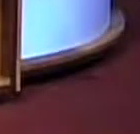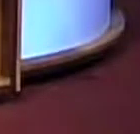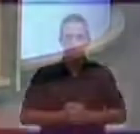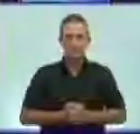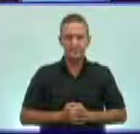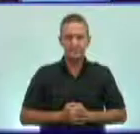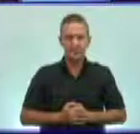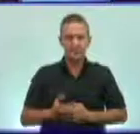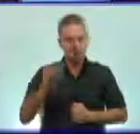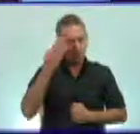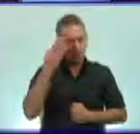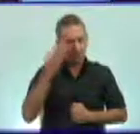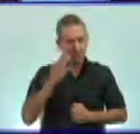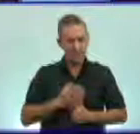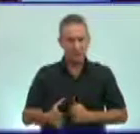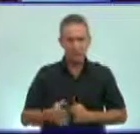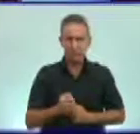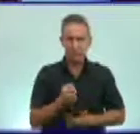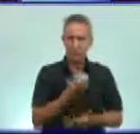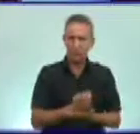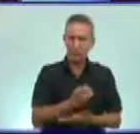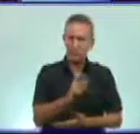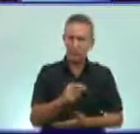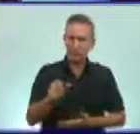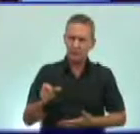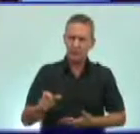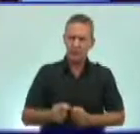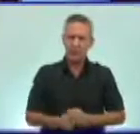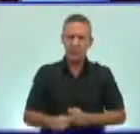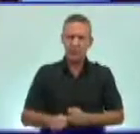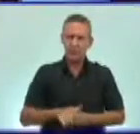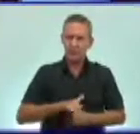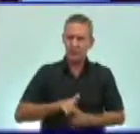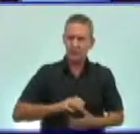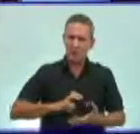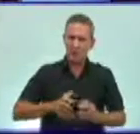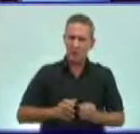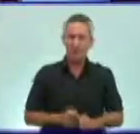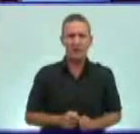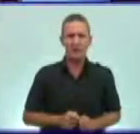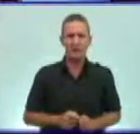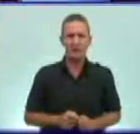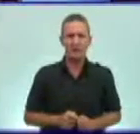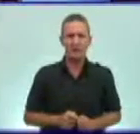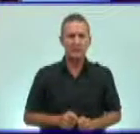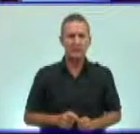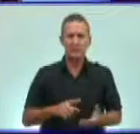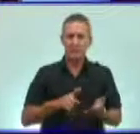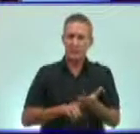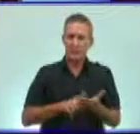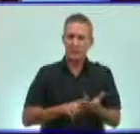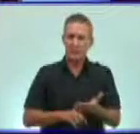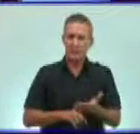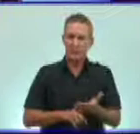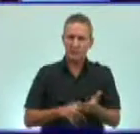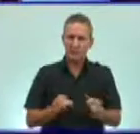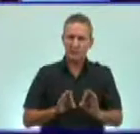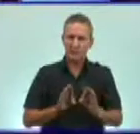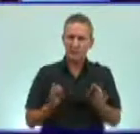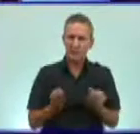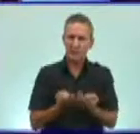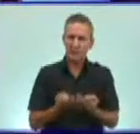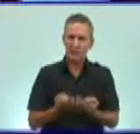Un saludo tengan todos los estudiantes, de igual manera padres y docentes que nos acompañan.